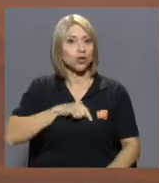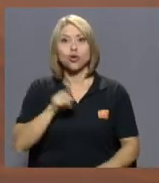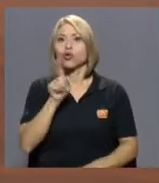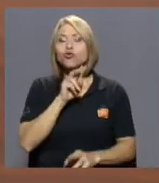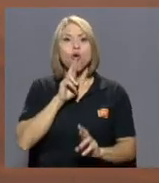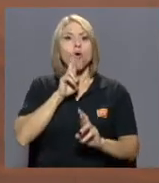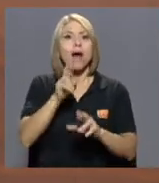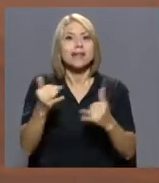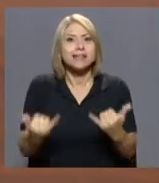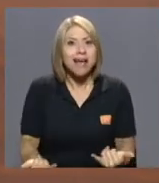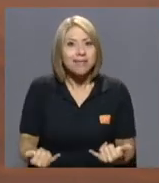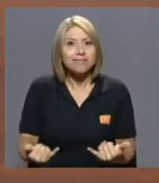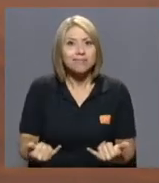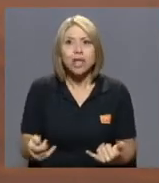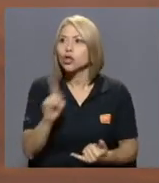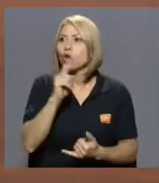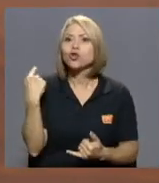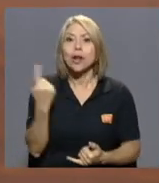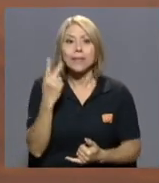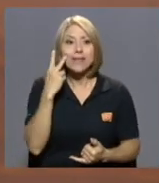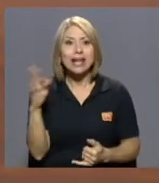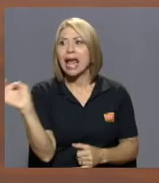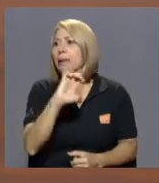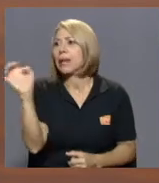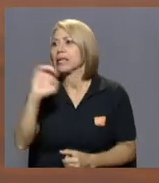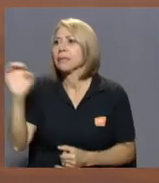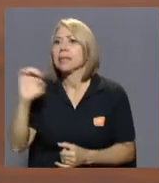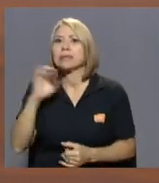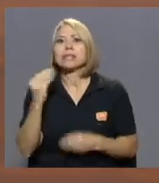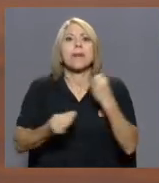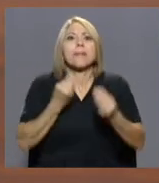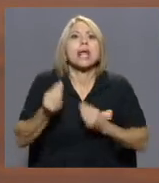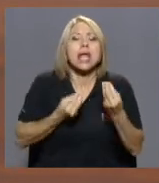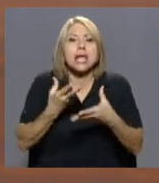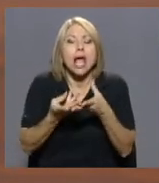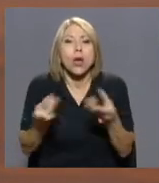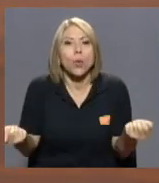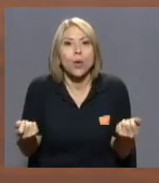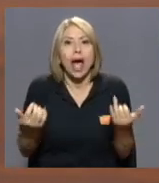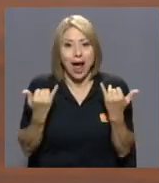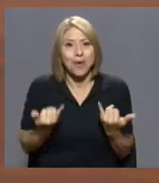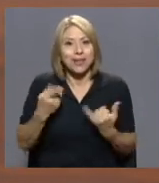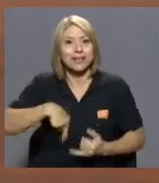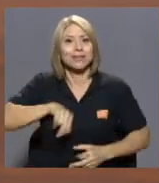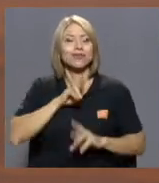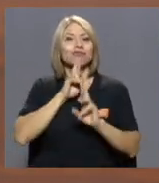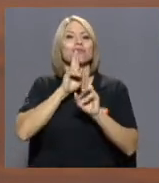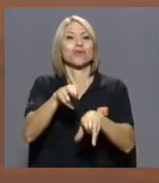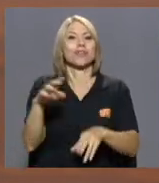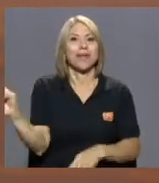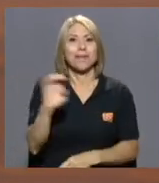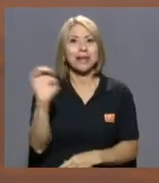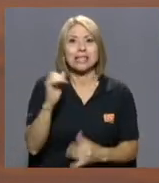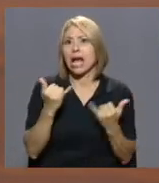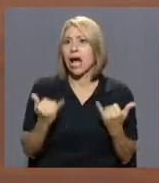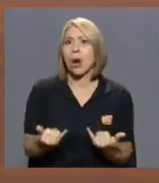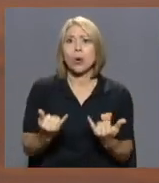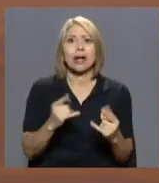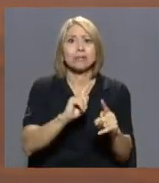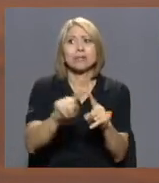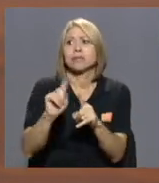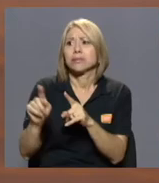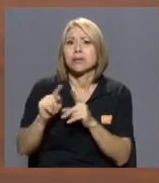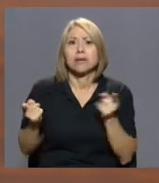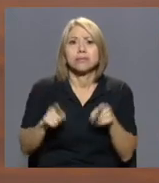además no solamente es atajar la emergencia, digamos, ahorita estamos respondiendo a la emergencia. Hay una ola de suicidios, de hecho ahorita en